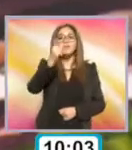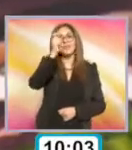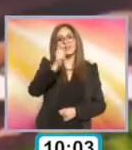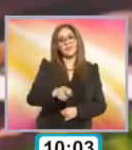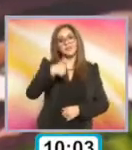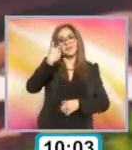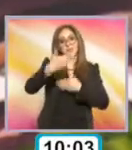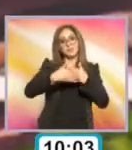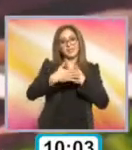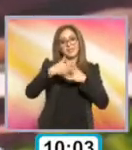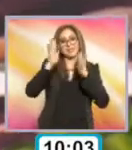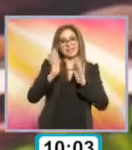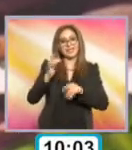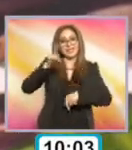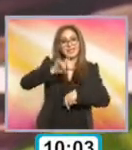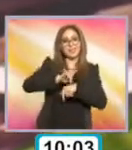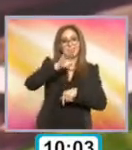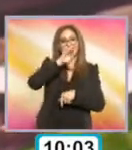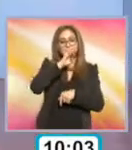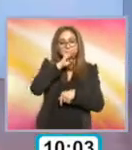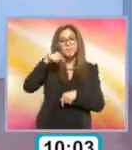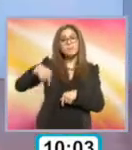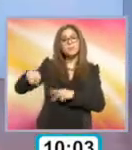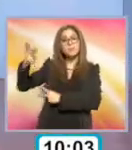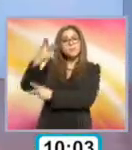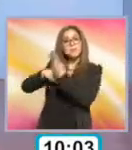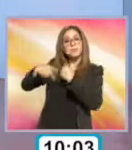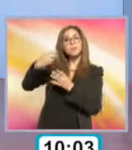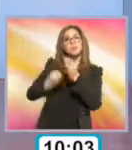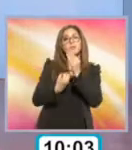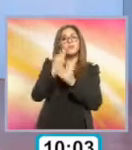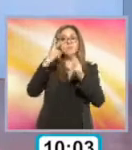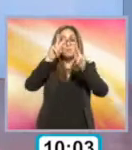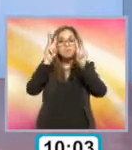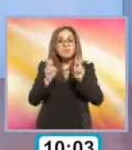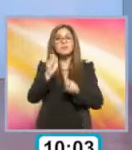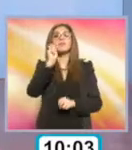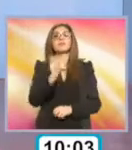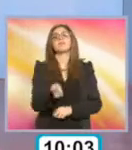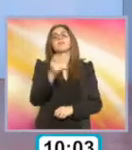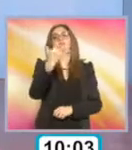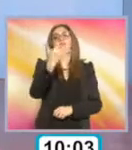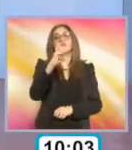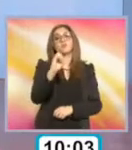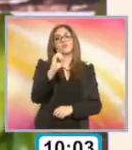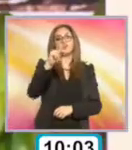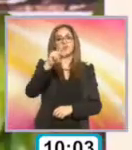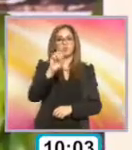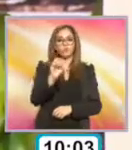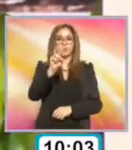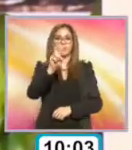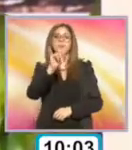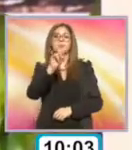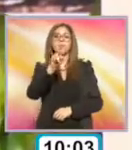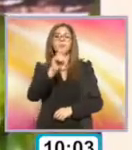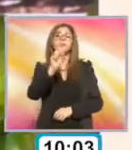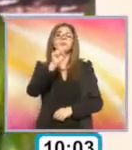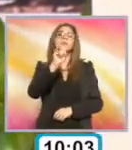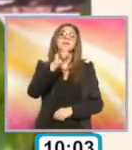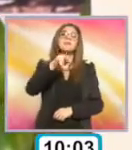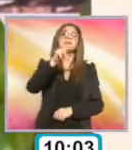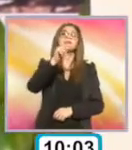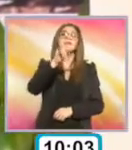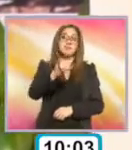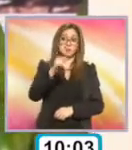ya pronto estarán celebrando su día. Y aquí presentándoles el nuevo tema, Yo no vivo sin ti, una canción muy romántica, directa al corazón.